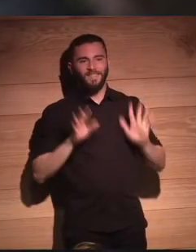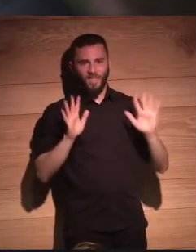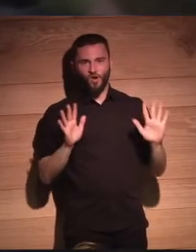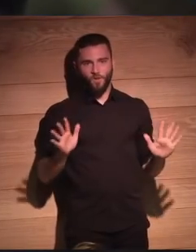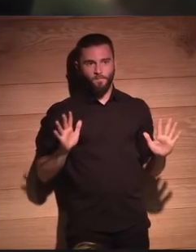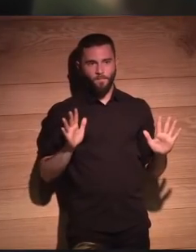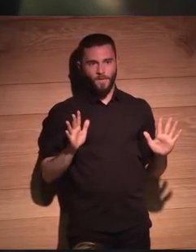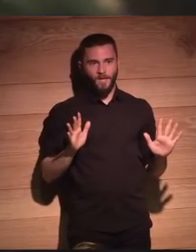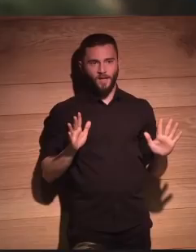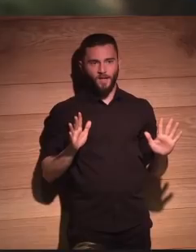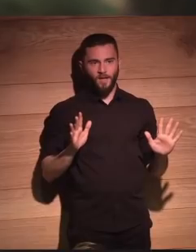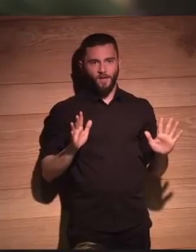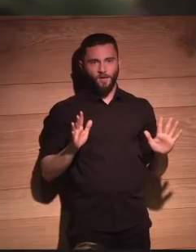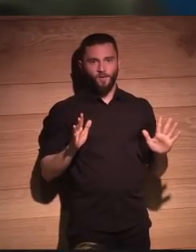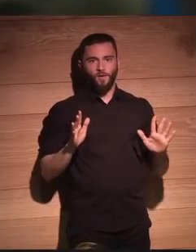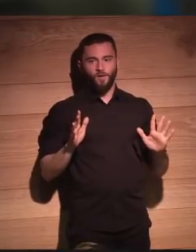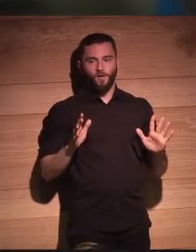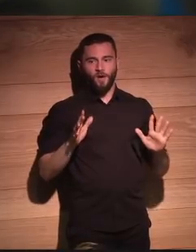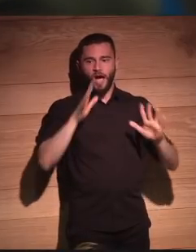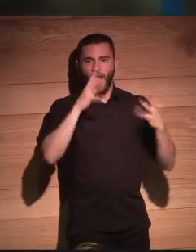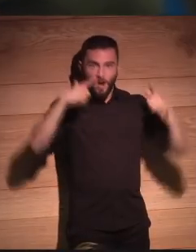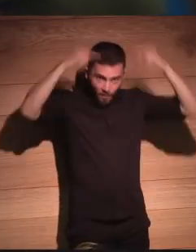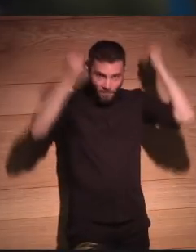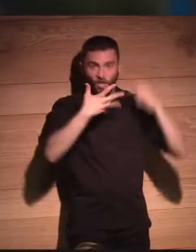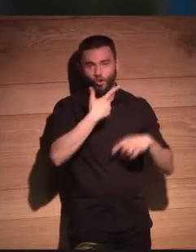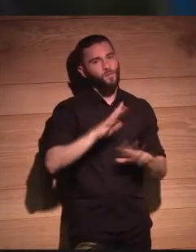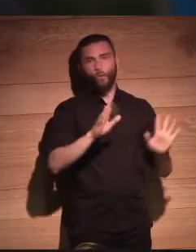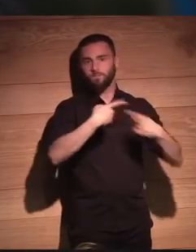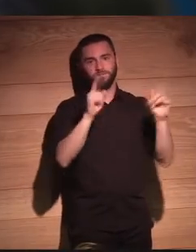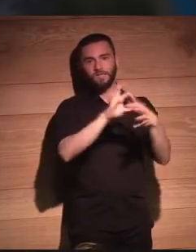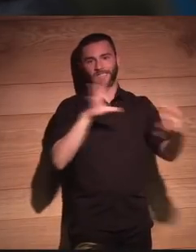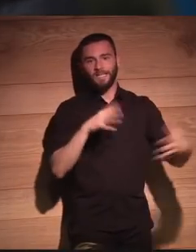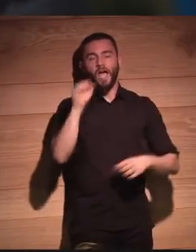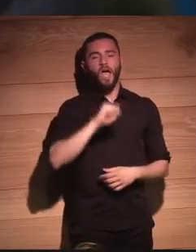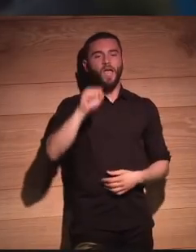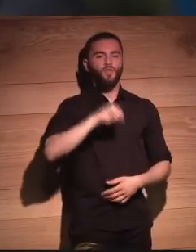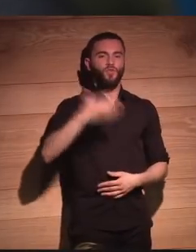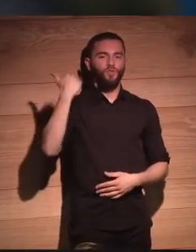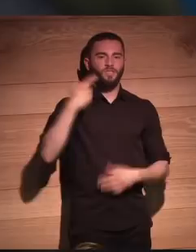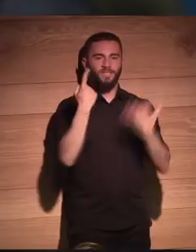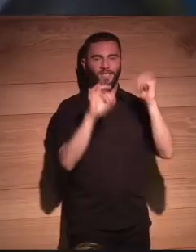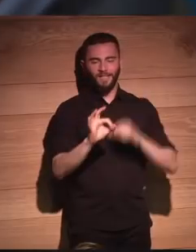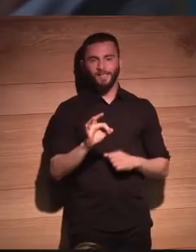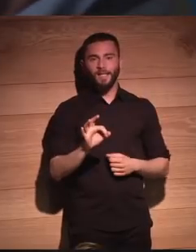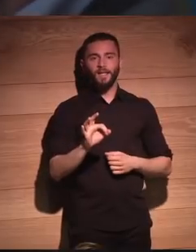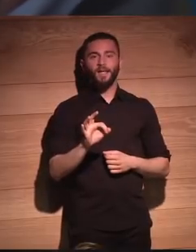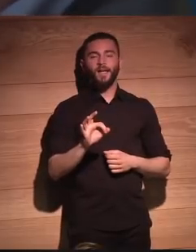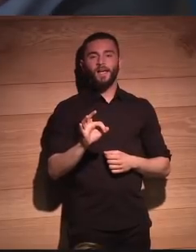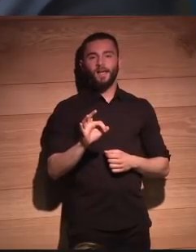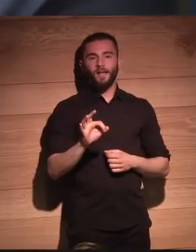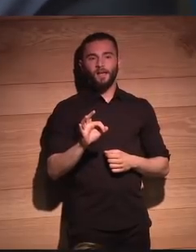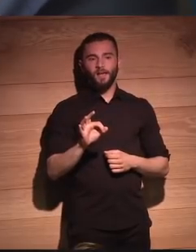absoluto definía al personaje tal y como lo conocemos hoy. Y en los años 60 era